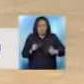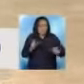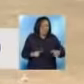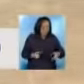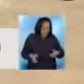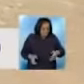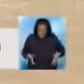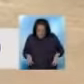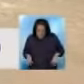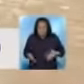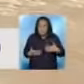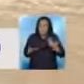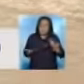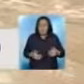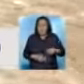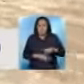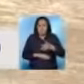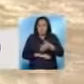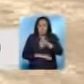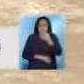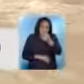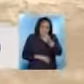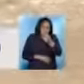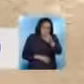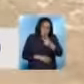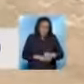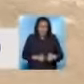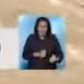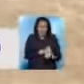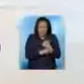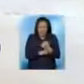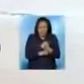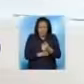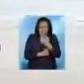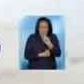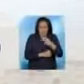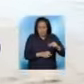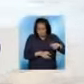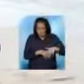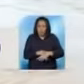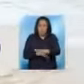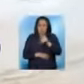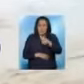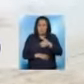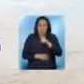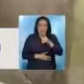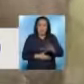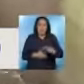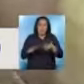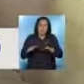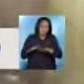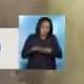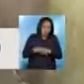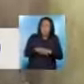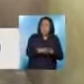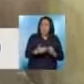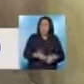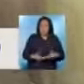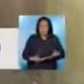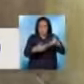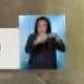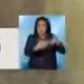no tiene cómo cruzar. Mira el nivel de fuerza con la que está bajando. Y este agua está filtrando por el malecón porque el muro que